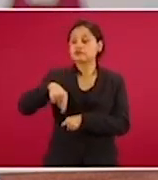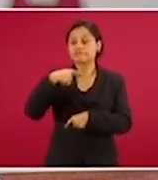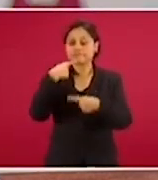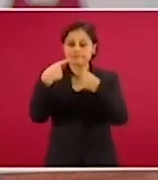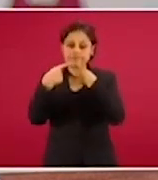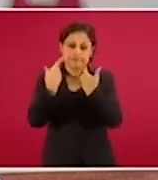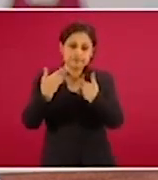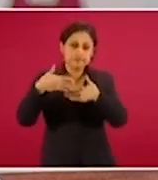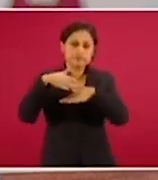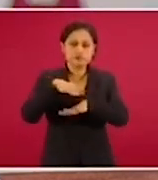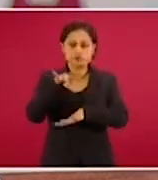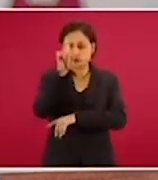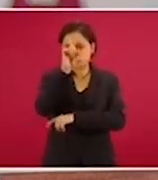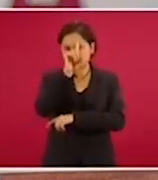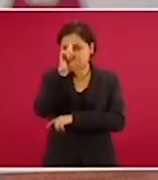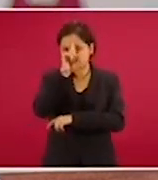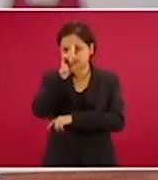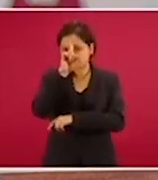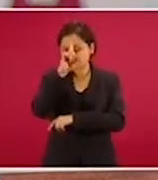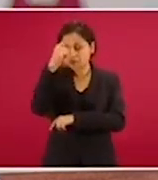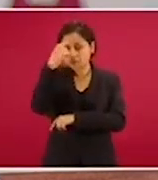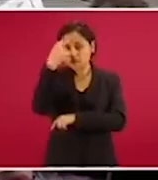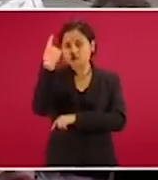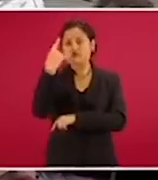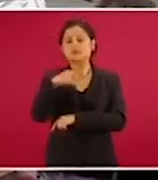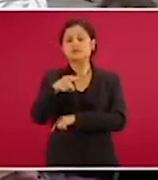se están